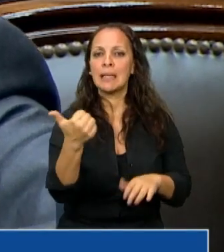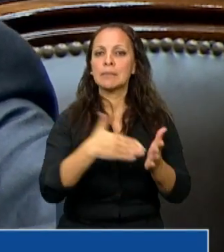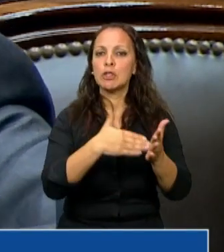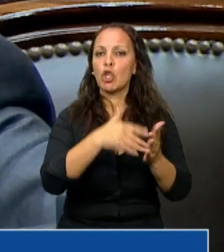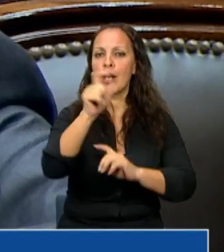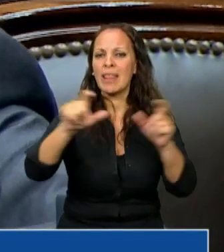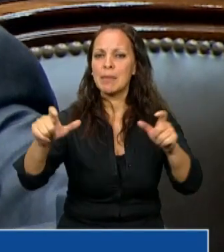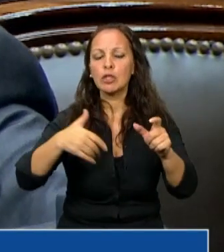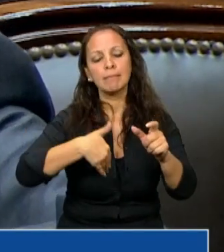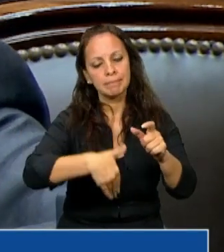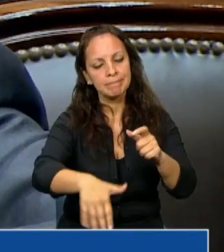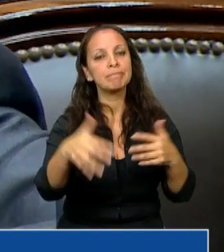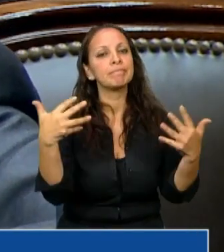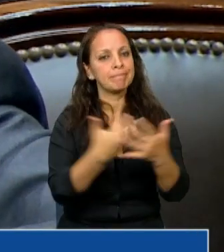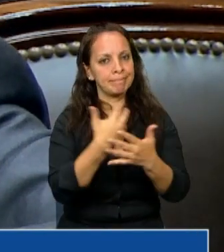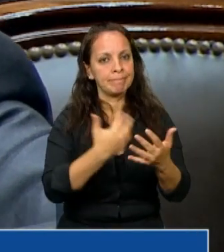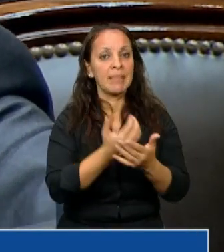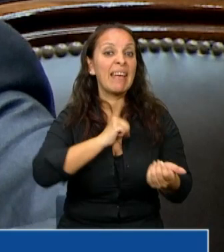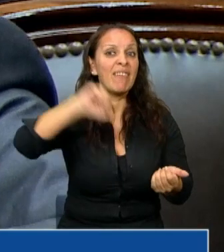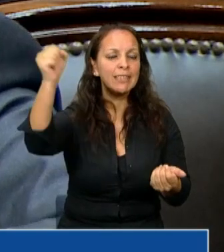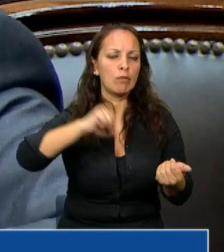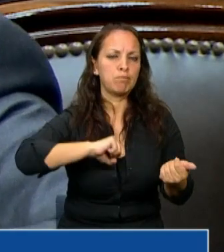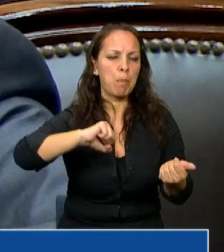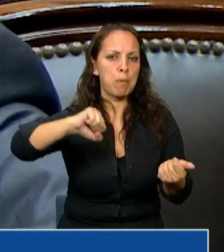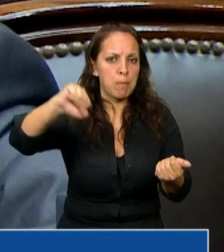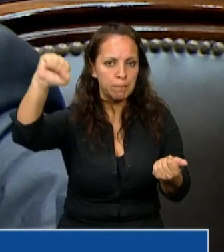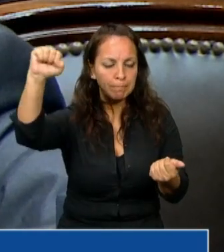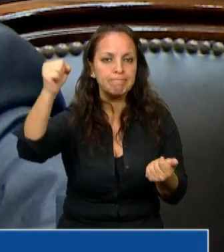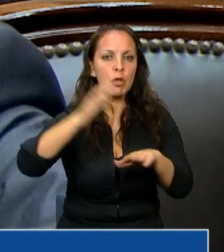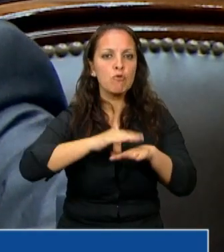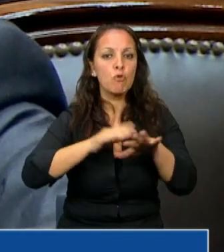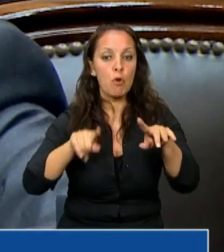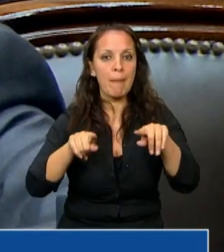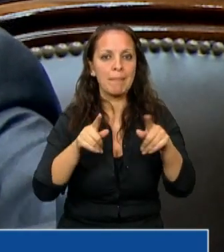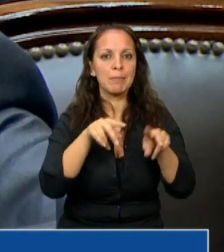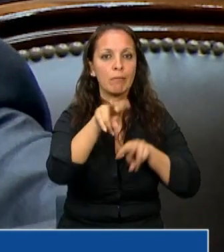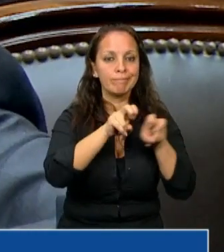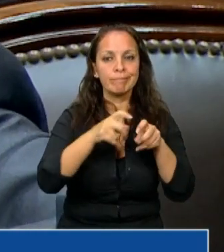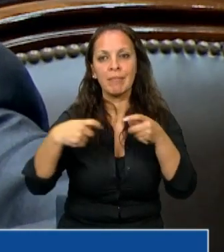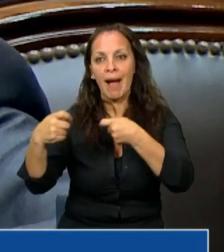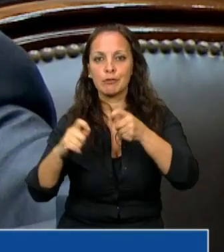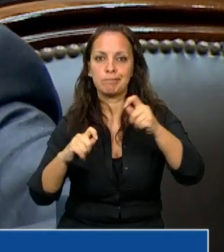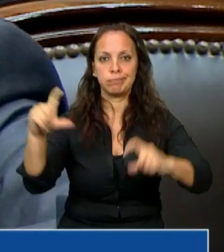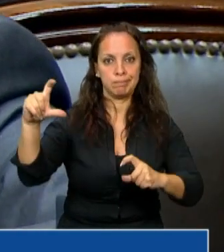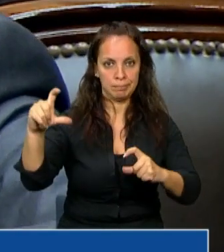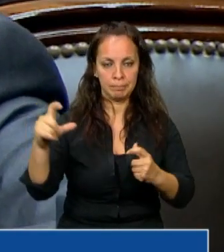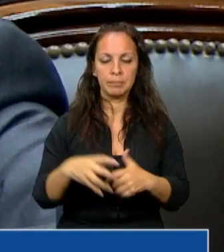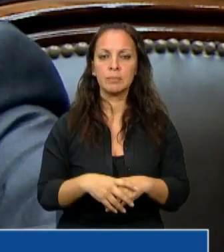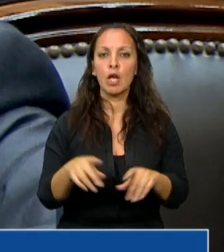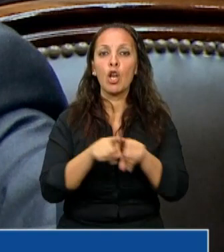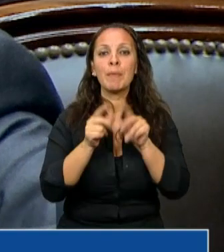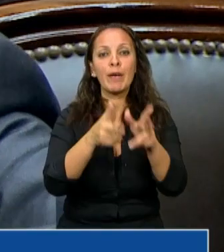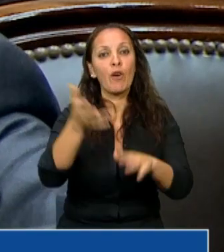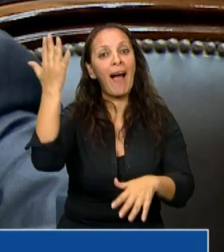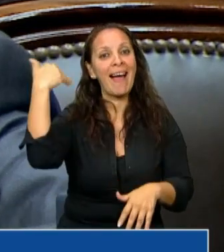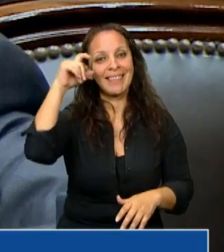que van a sufrir mucho la aceleración inflacionaria de los desequilibrios fiscales. Como dijo aquel glorioso prócer José